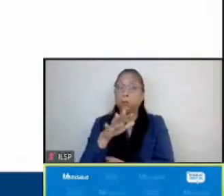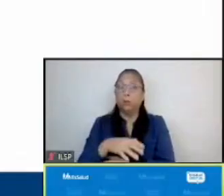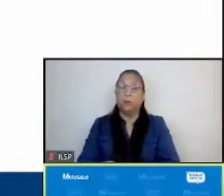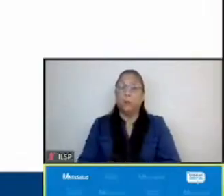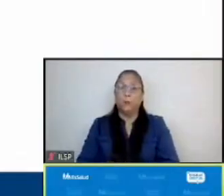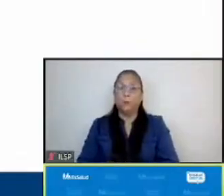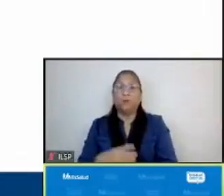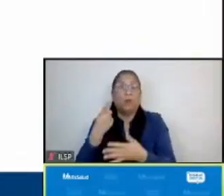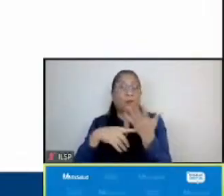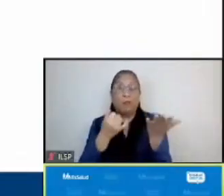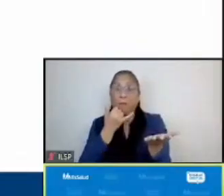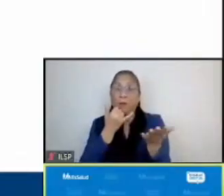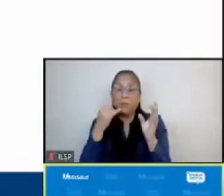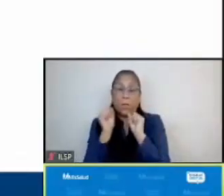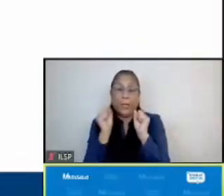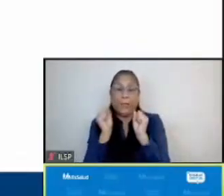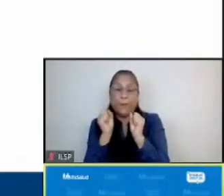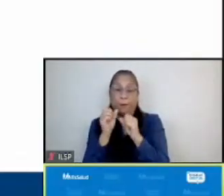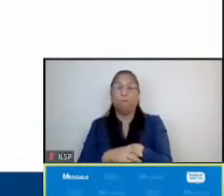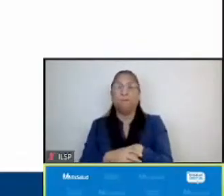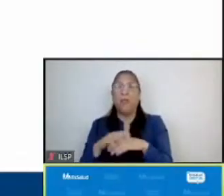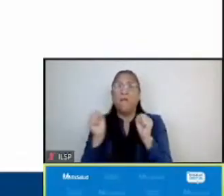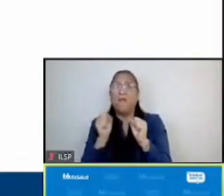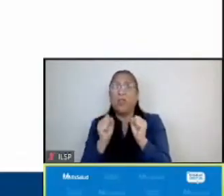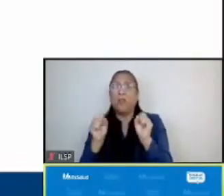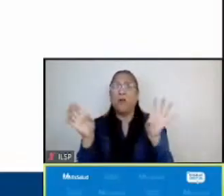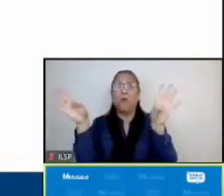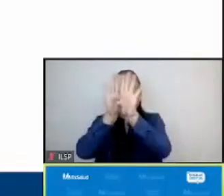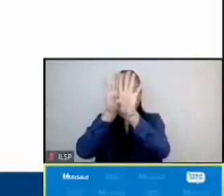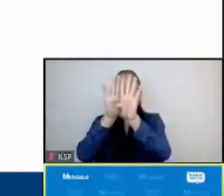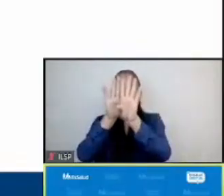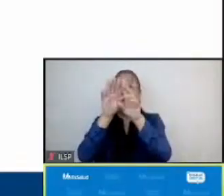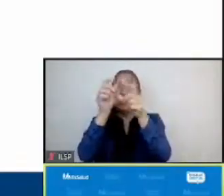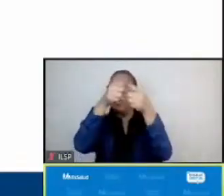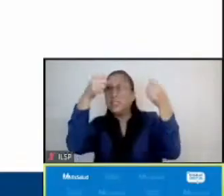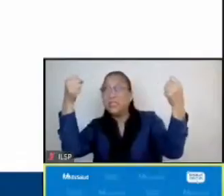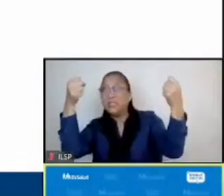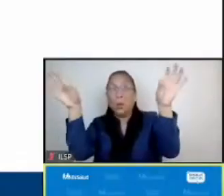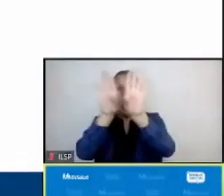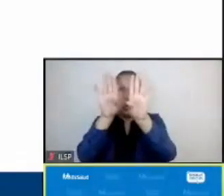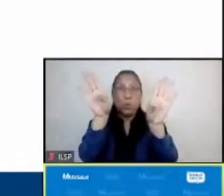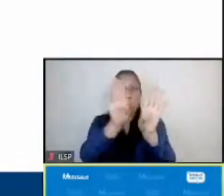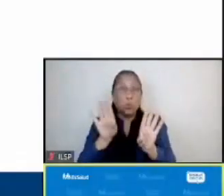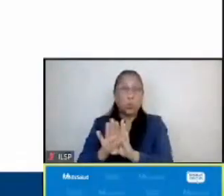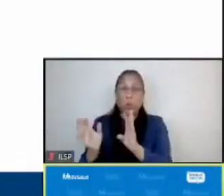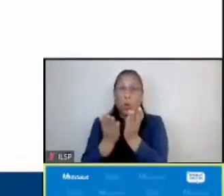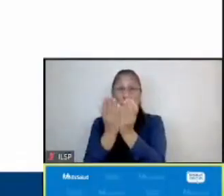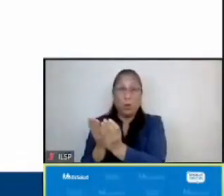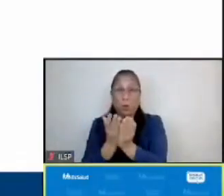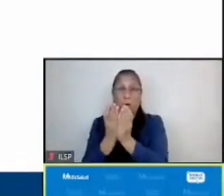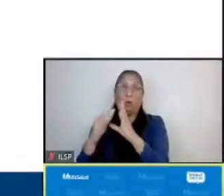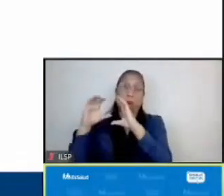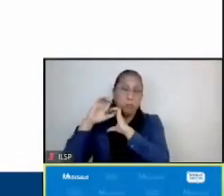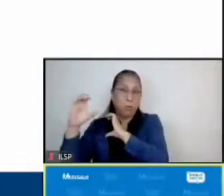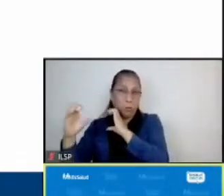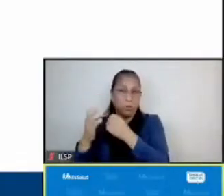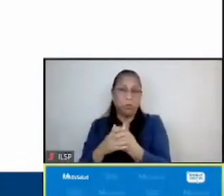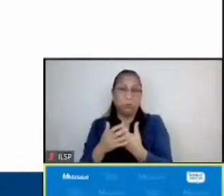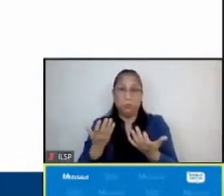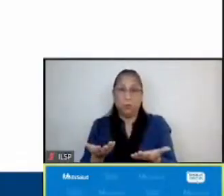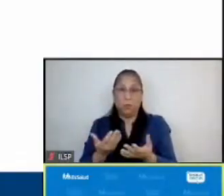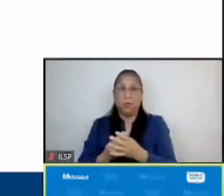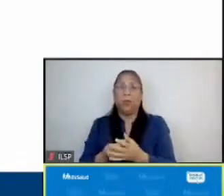¿qué pasa en el invierno? Hace frío, cerramos las ventanas, ya sea del hogar, de la casa, del colegio, del transporte público, y